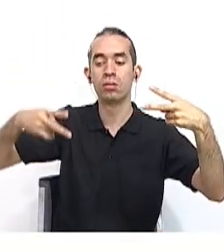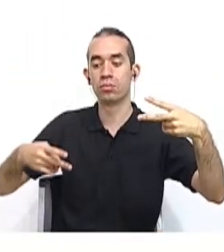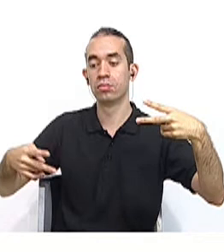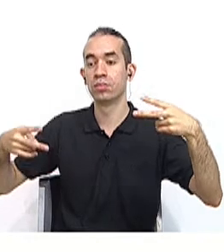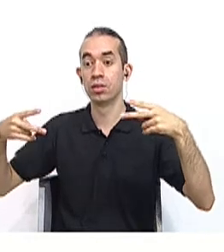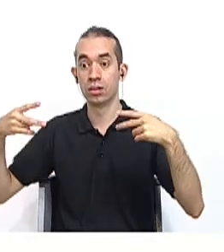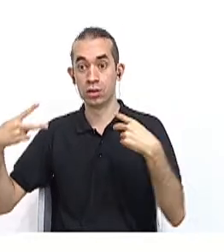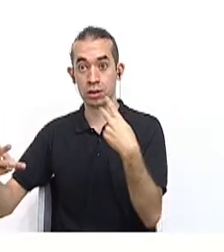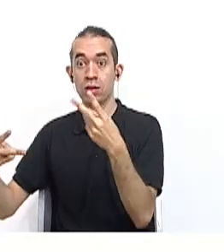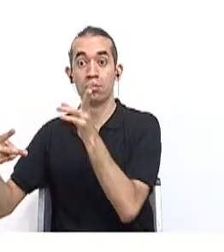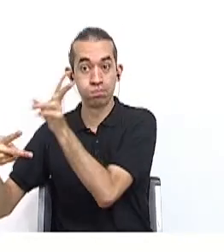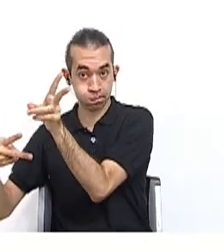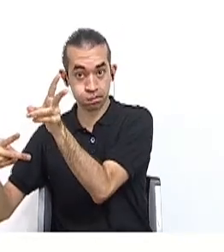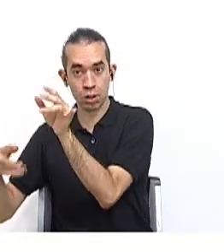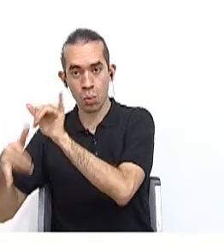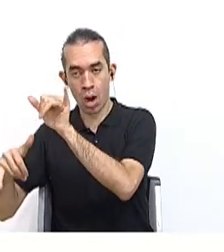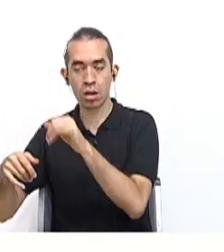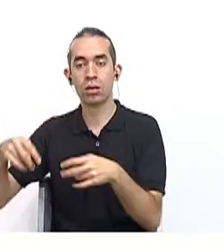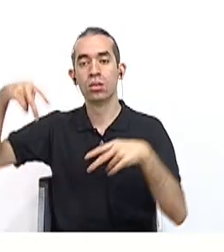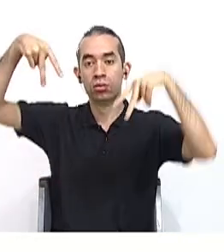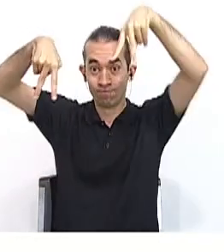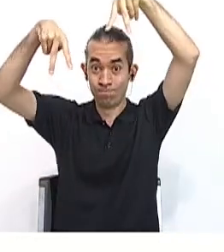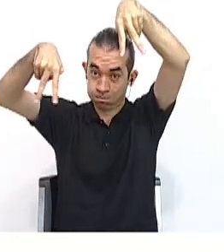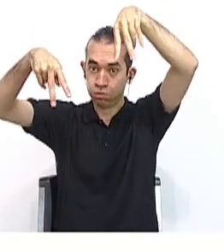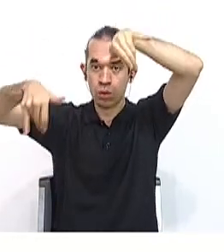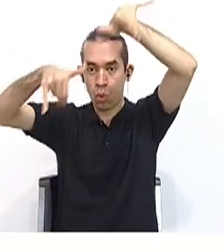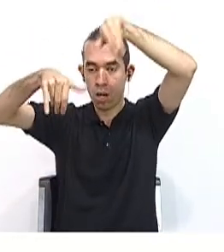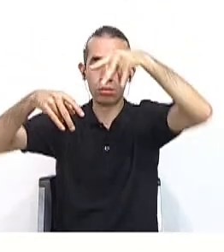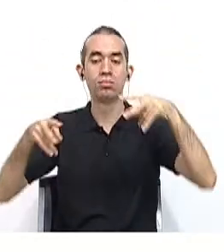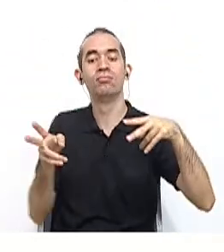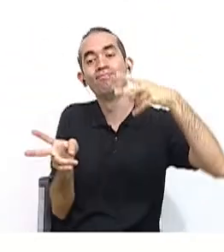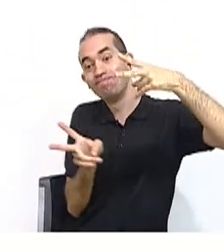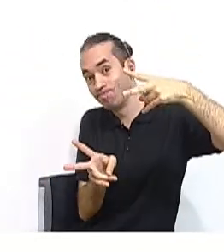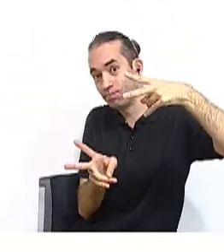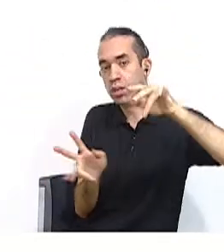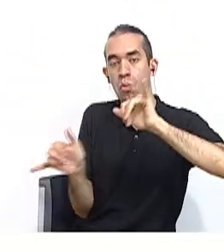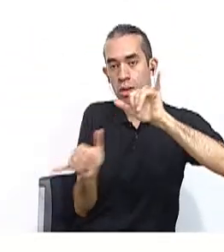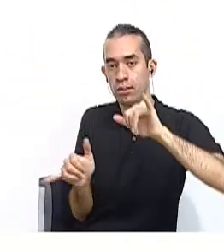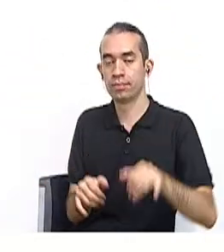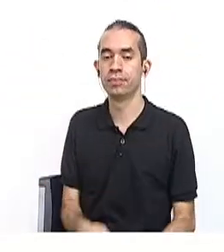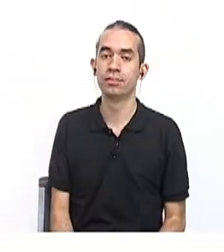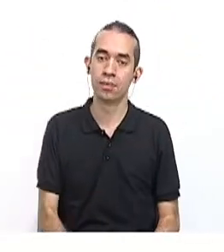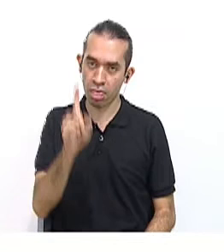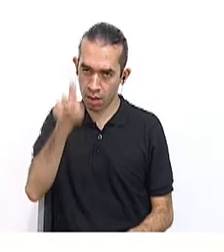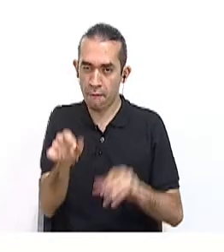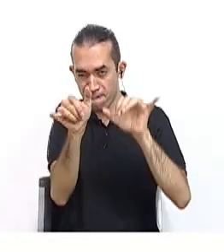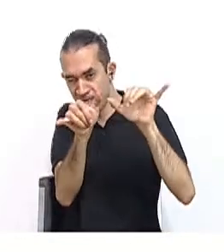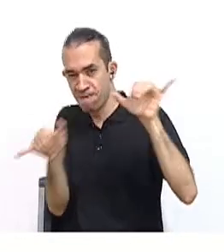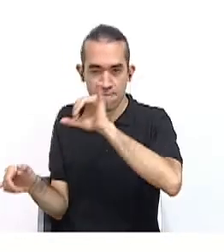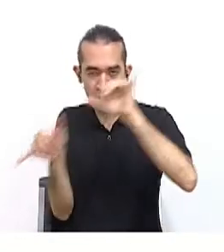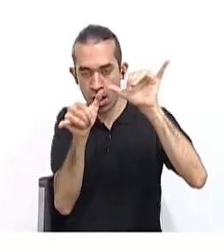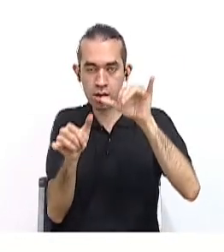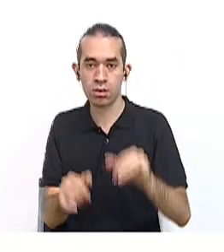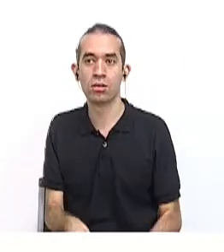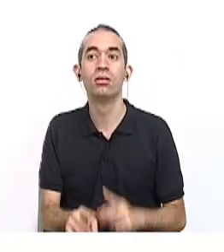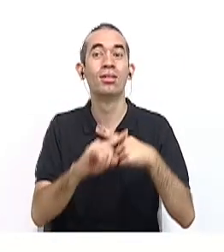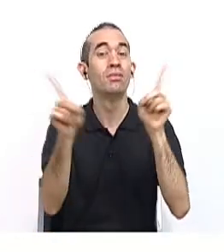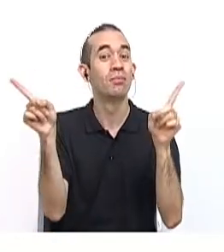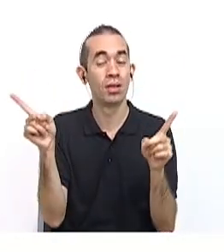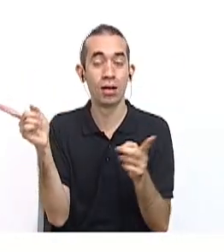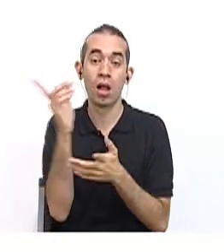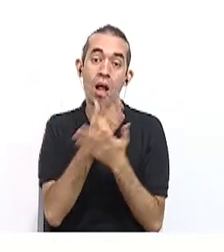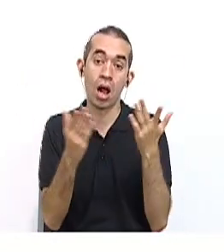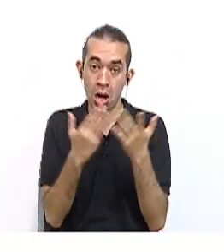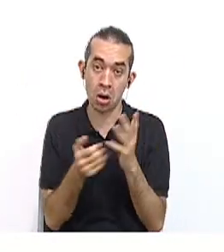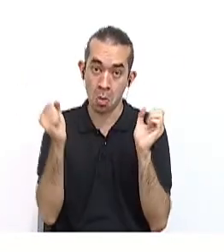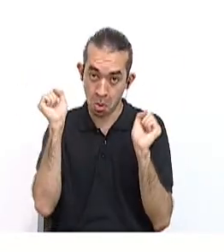para que ambos triángulos sean congruentes. Pero si nosotros encontramos